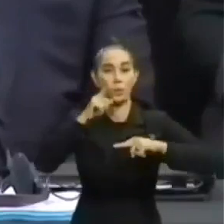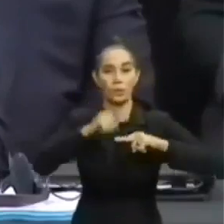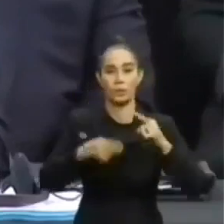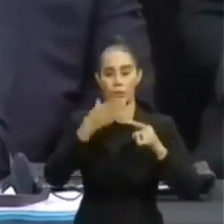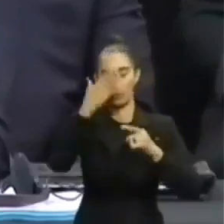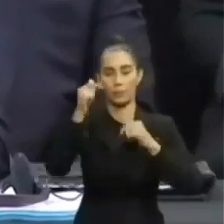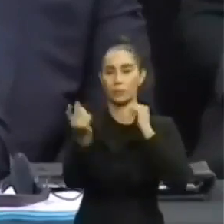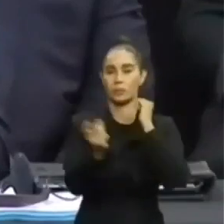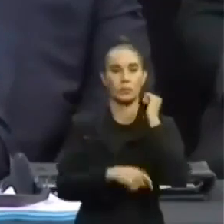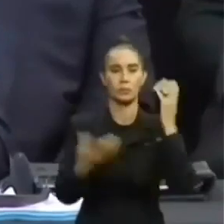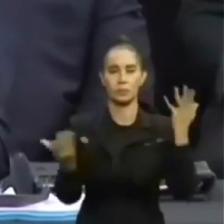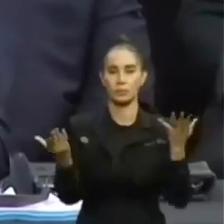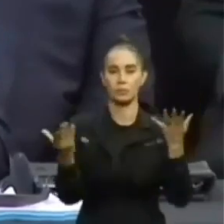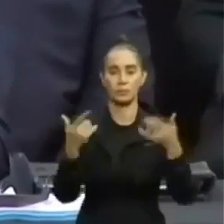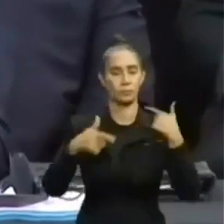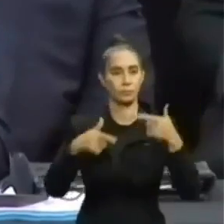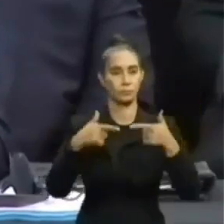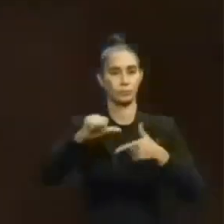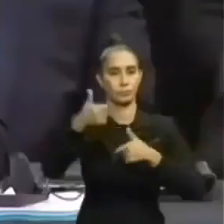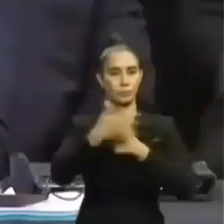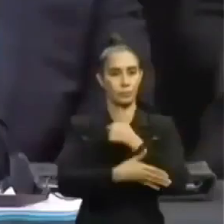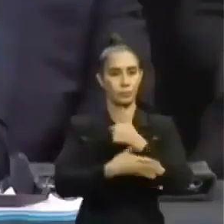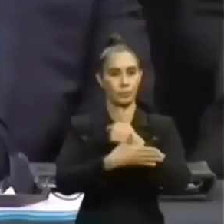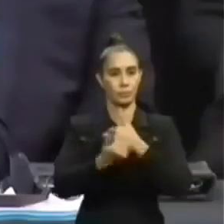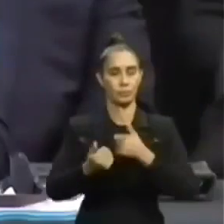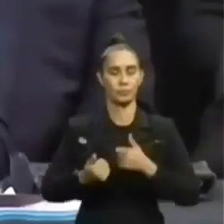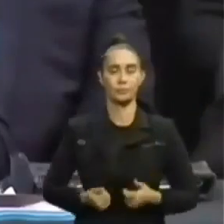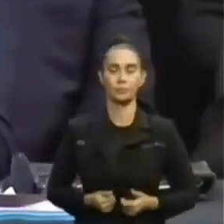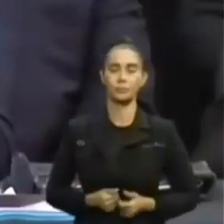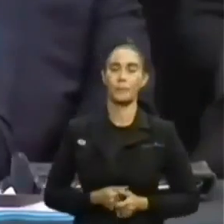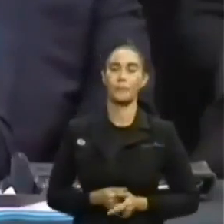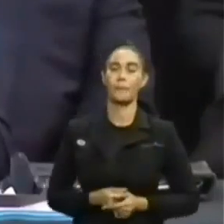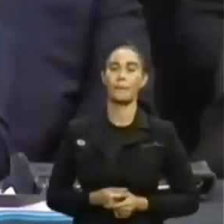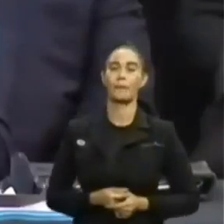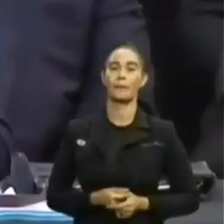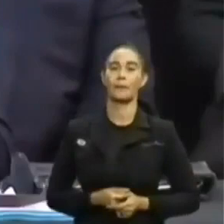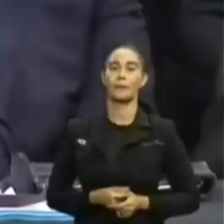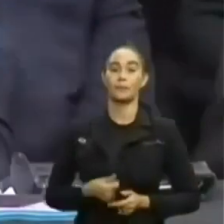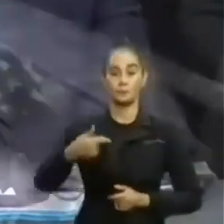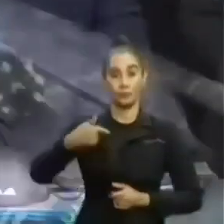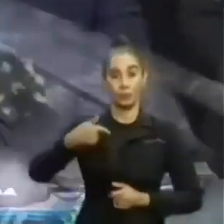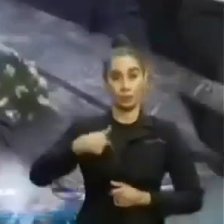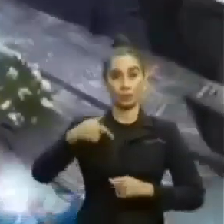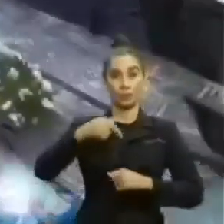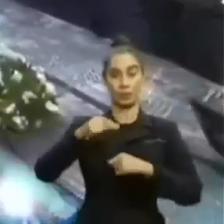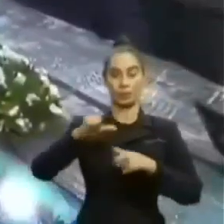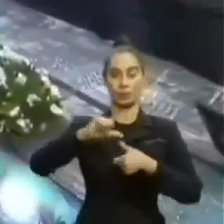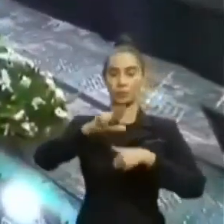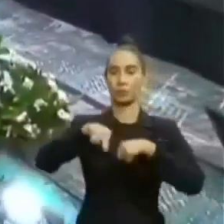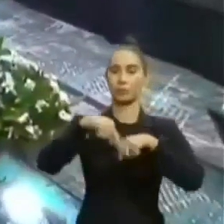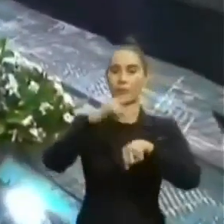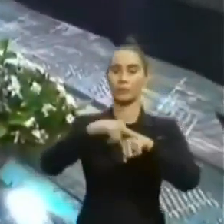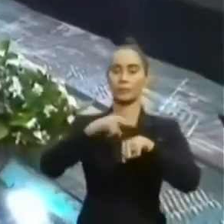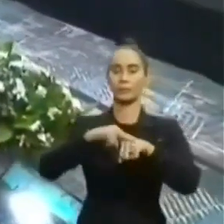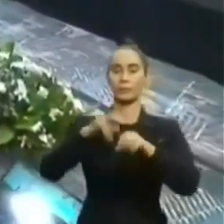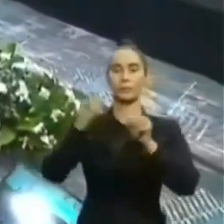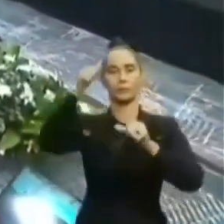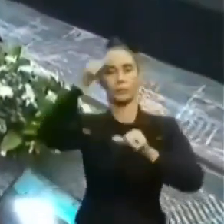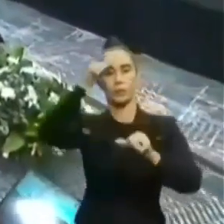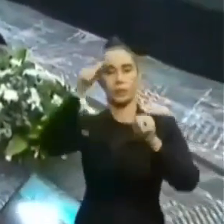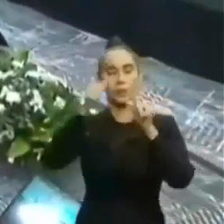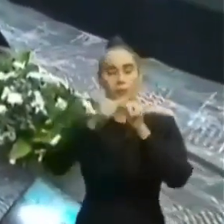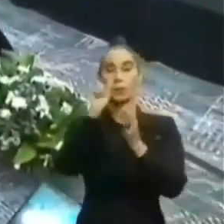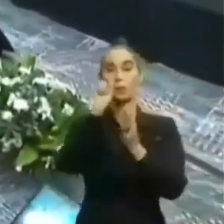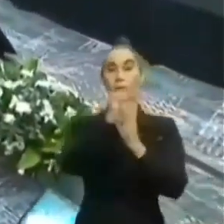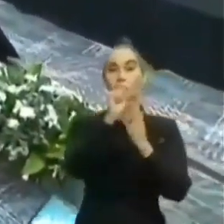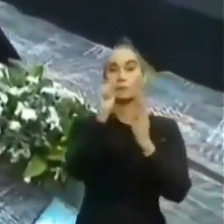precio de conflictos ajenos. En lo que respecta a nuestra región, no puedo dejar de recordarles la situación que